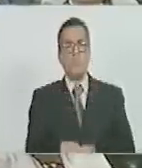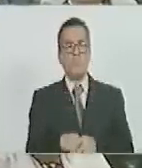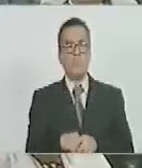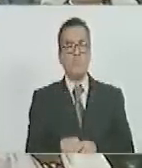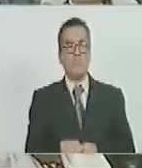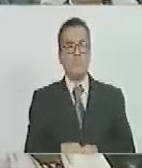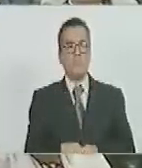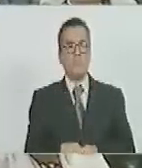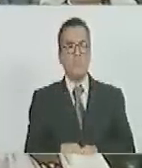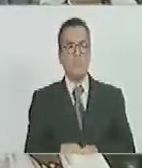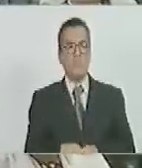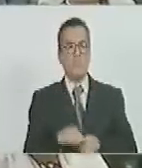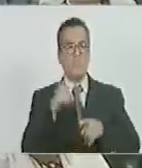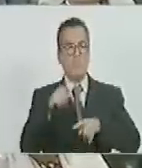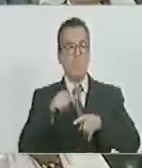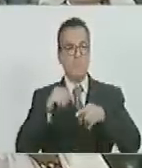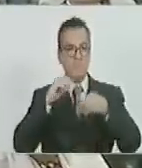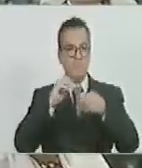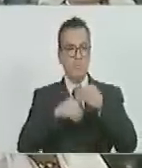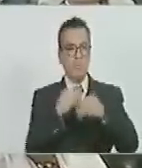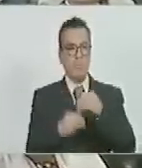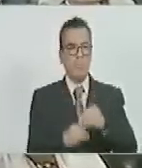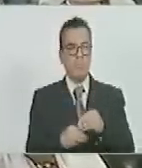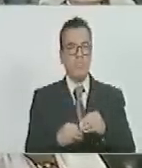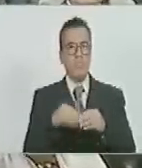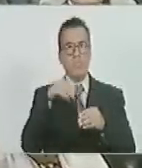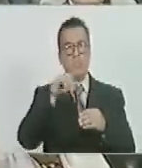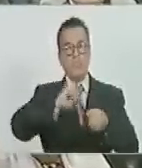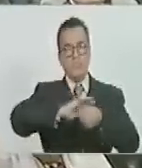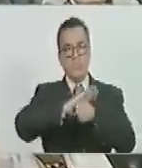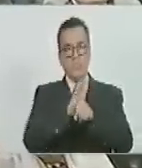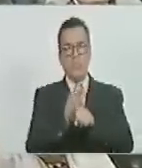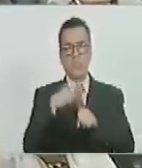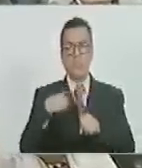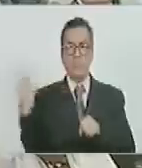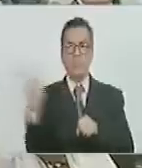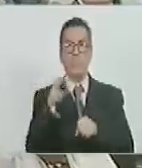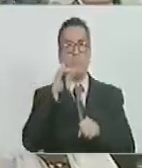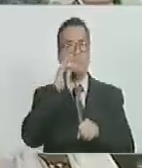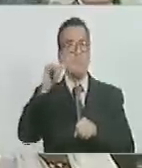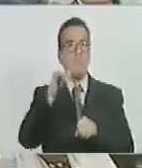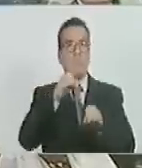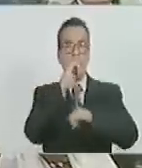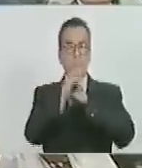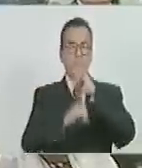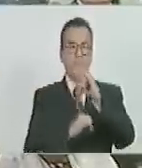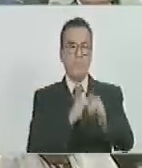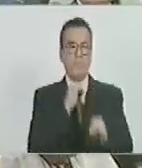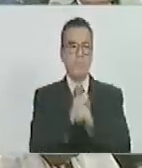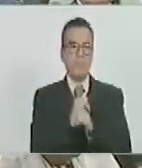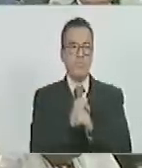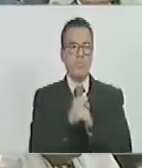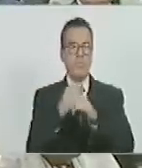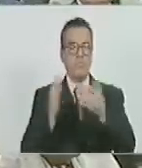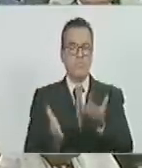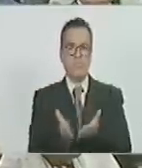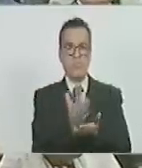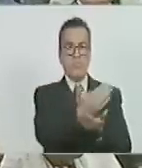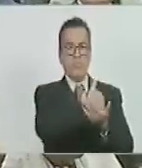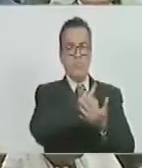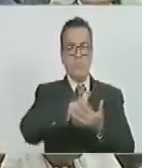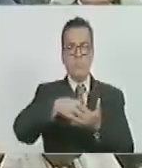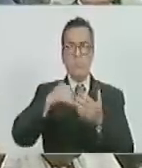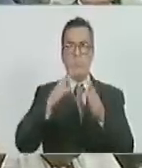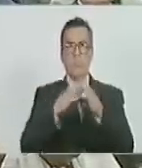estaba arreciando el COVID, denunciaba internacionalmente la confiscación de